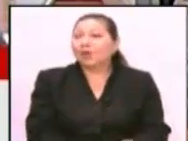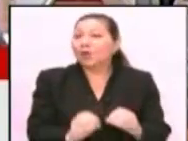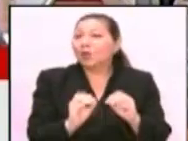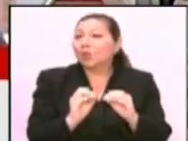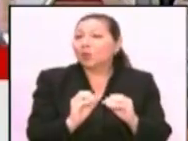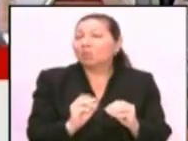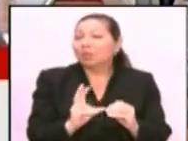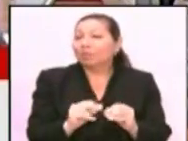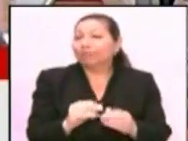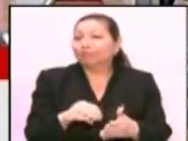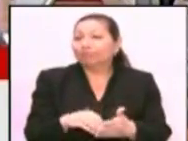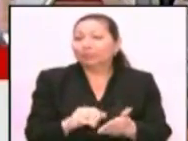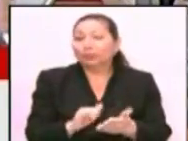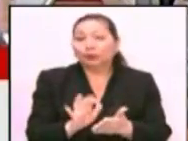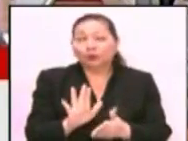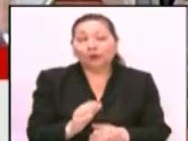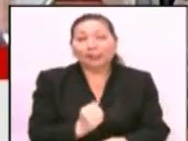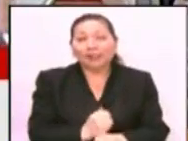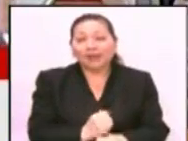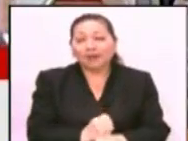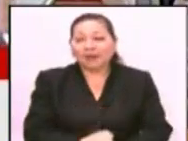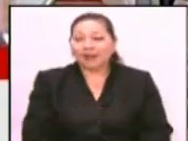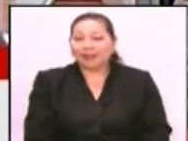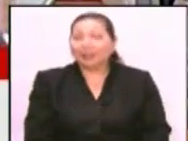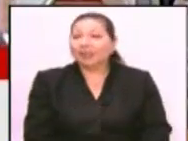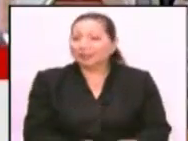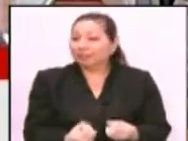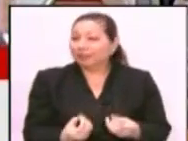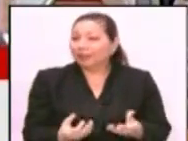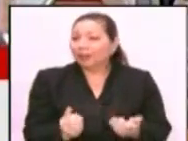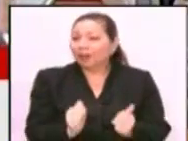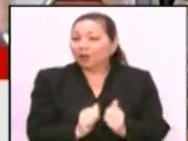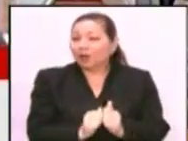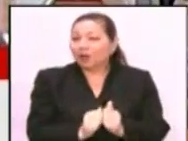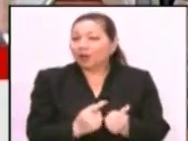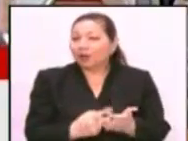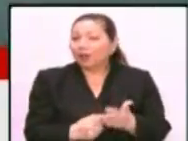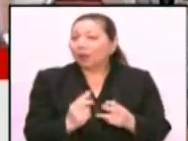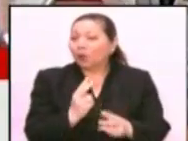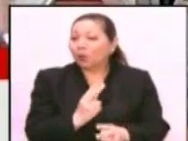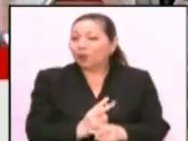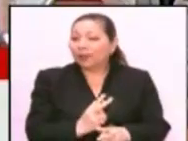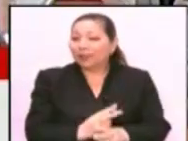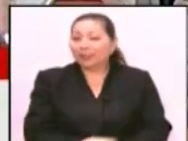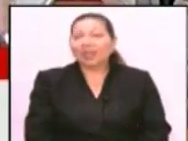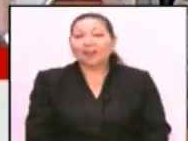cumplir, porque si no estaríamos subsidiando su trabajo. Ya bastante hacemos con